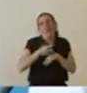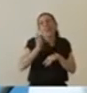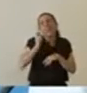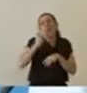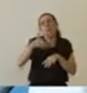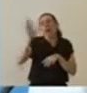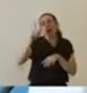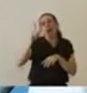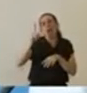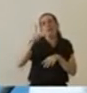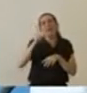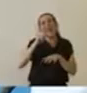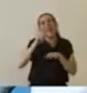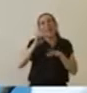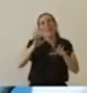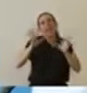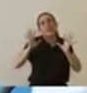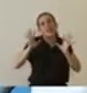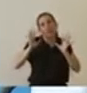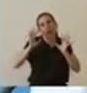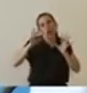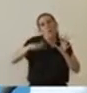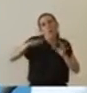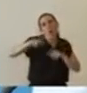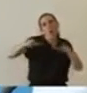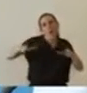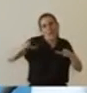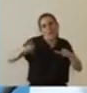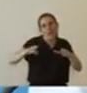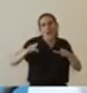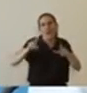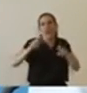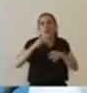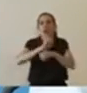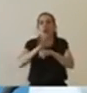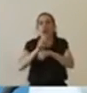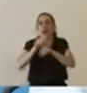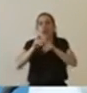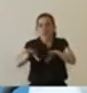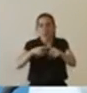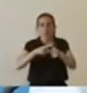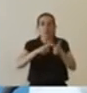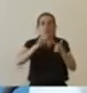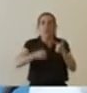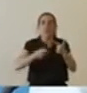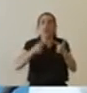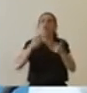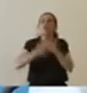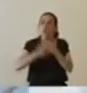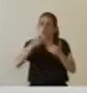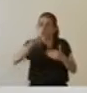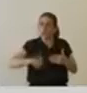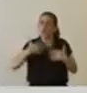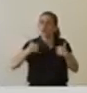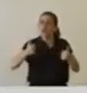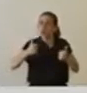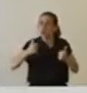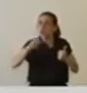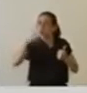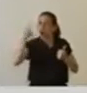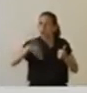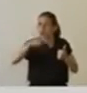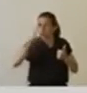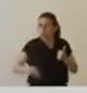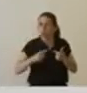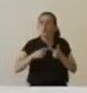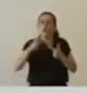de riesgo, digamos, que se está evidenciando en relación al coronavirus. Y la respuesta es sí, el Ministro de Salud de la Nación ha implementado la estrategia